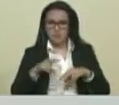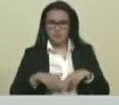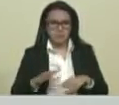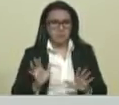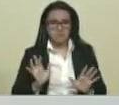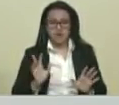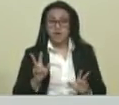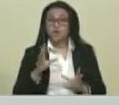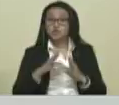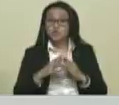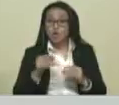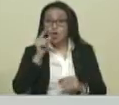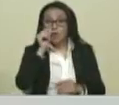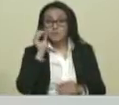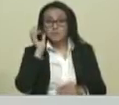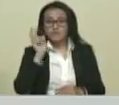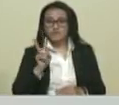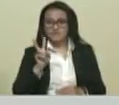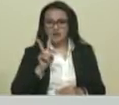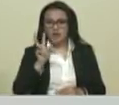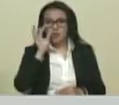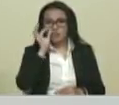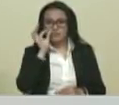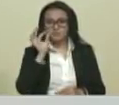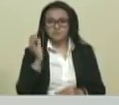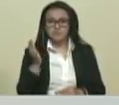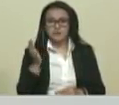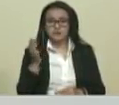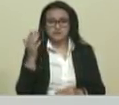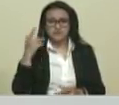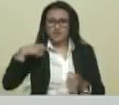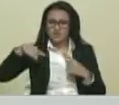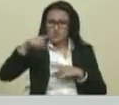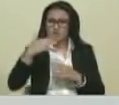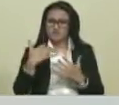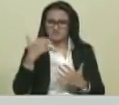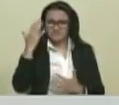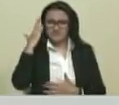Las venezolanas y los venezolanos sabemos que el acto de votación es